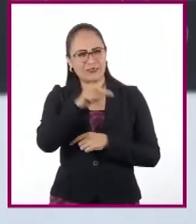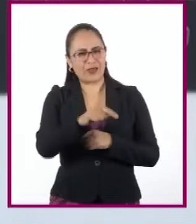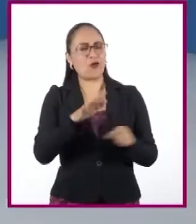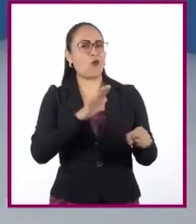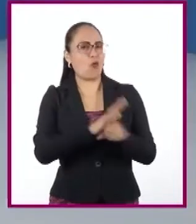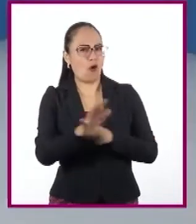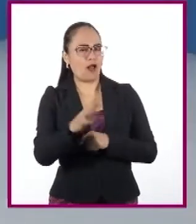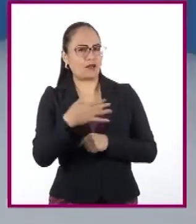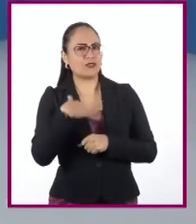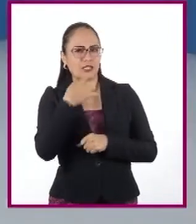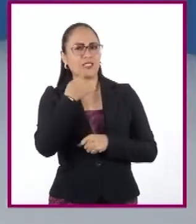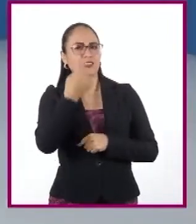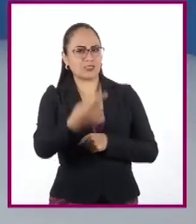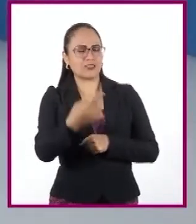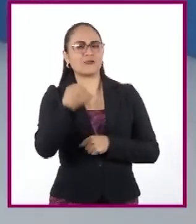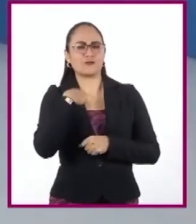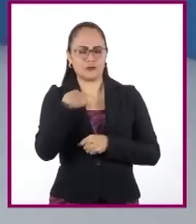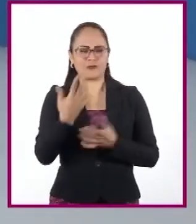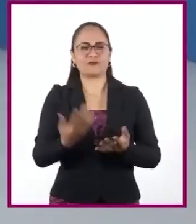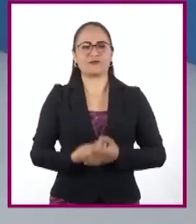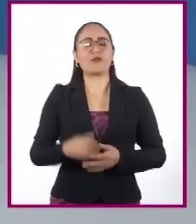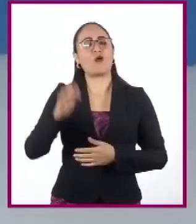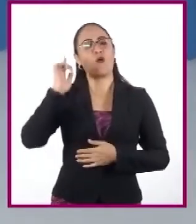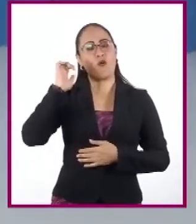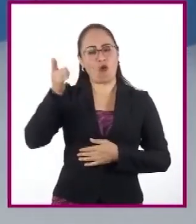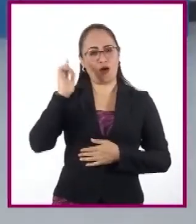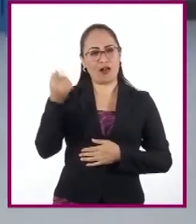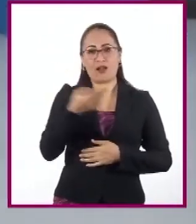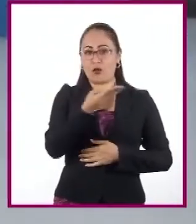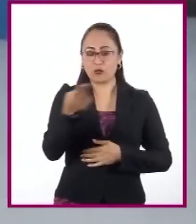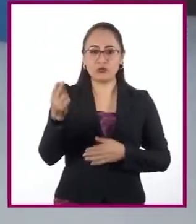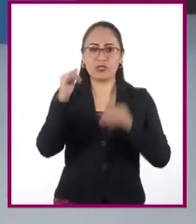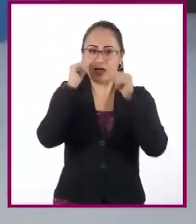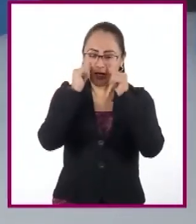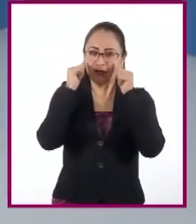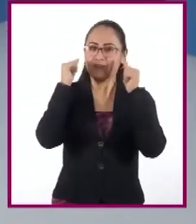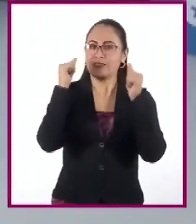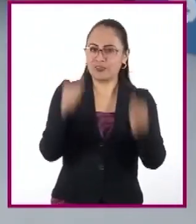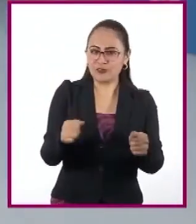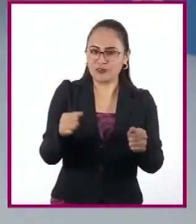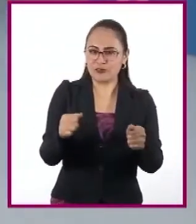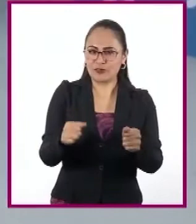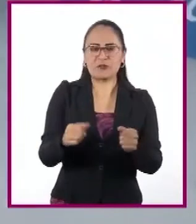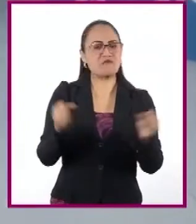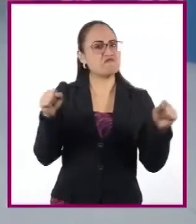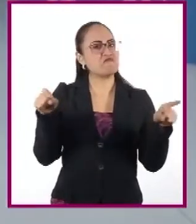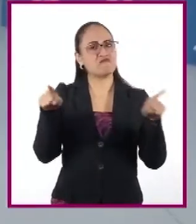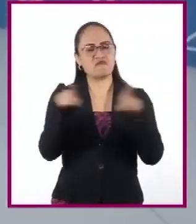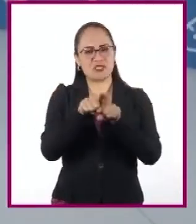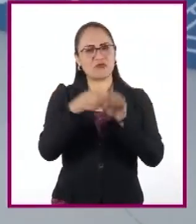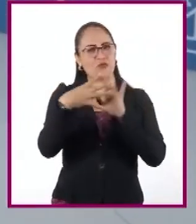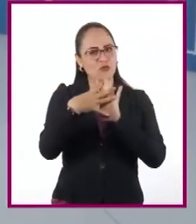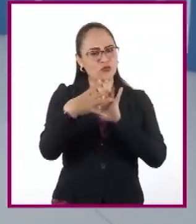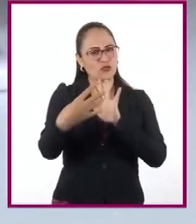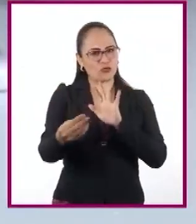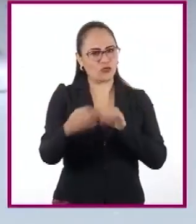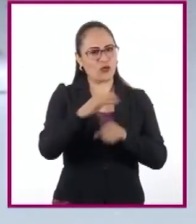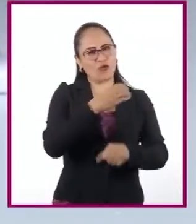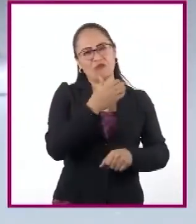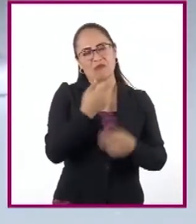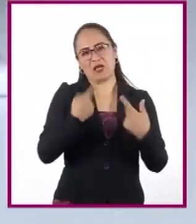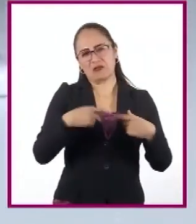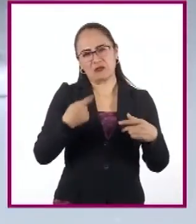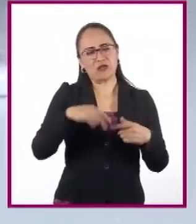Erika. Espero que hayan puesto mucha atención para que hagan el mismo truco a sus